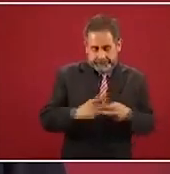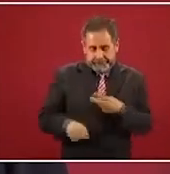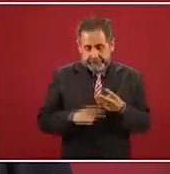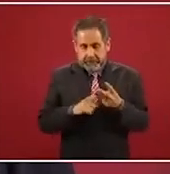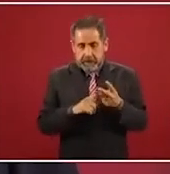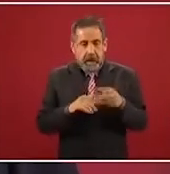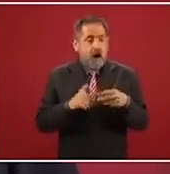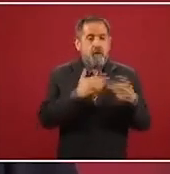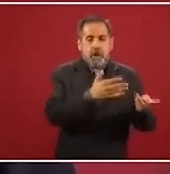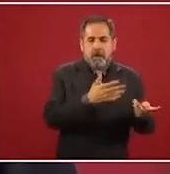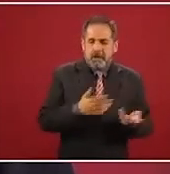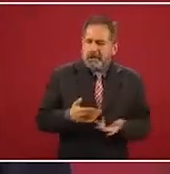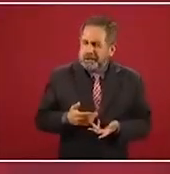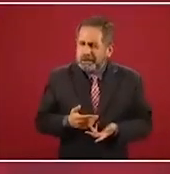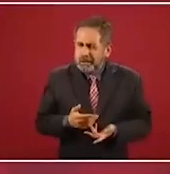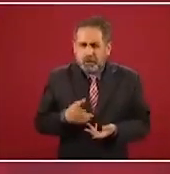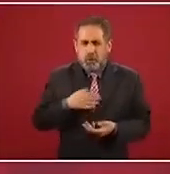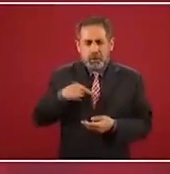incluso